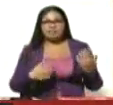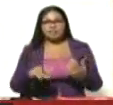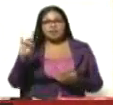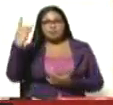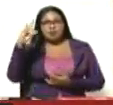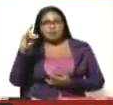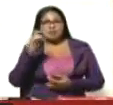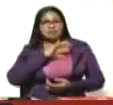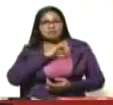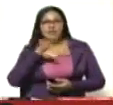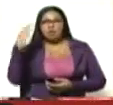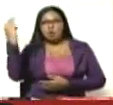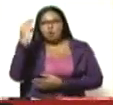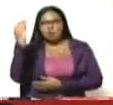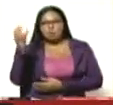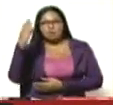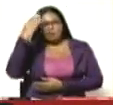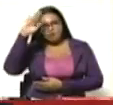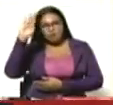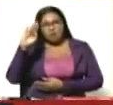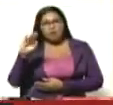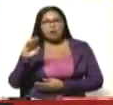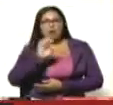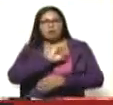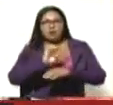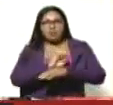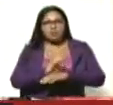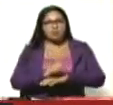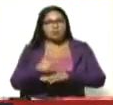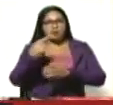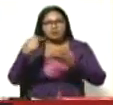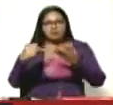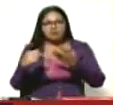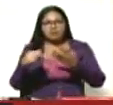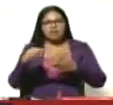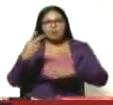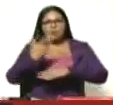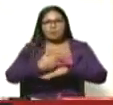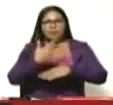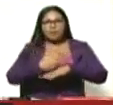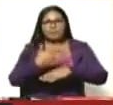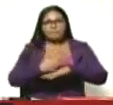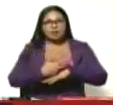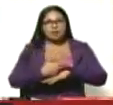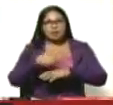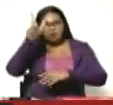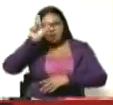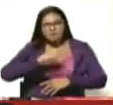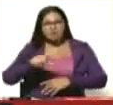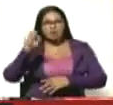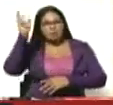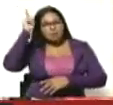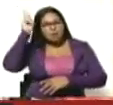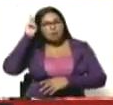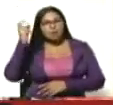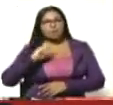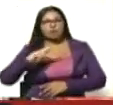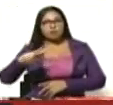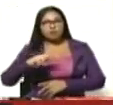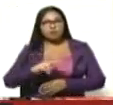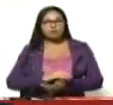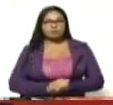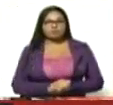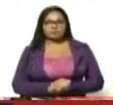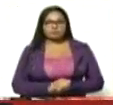Bolivia, Chile, Colombia, Cuba, Ecuador, El Salvador, Grecia, Guatemala, Honduras, Lesoto, Líbano, Perú, Portugal, República de